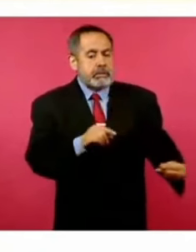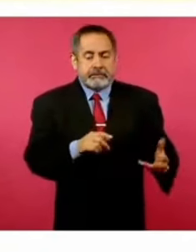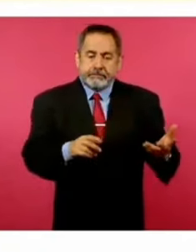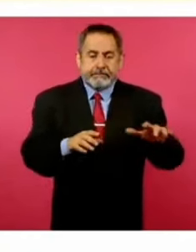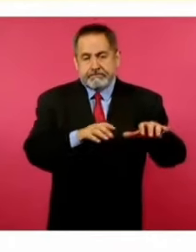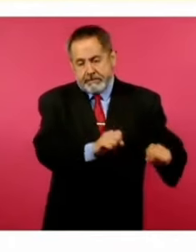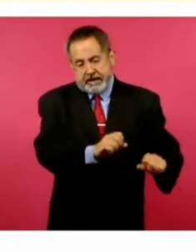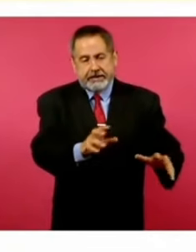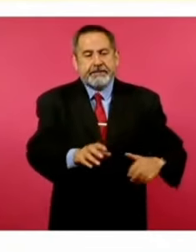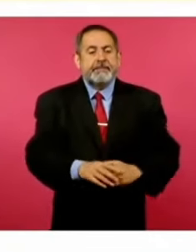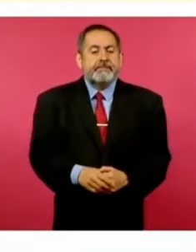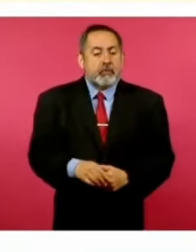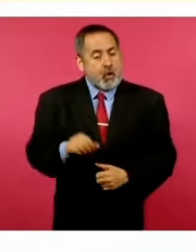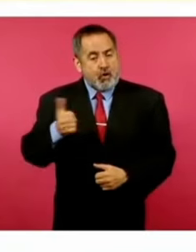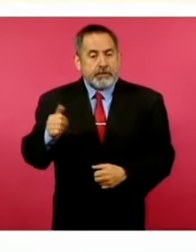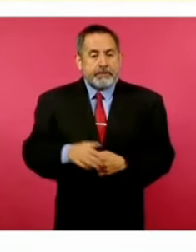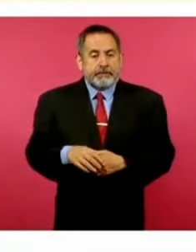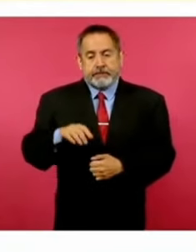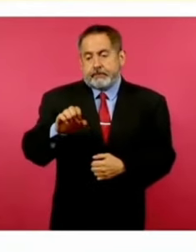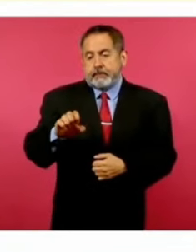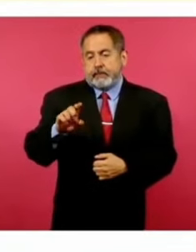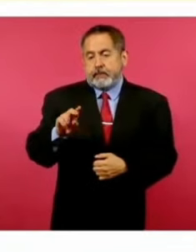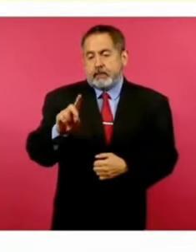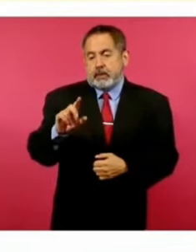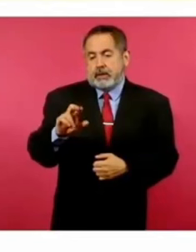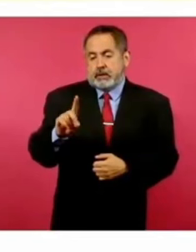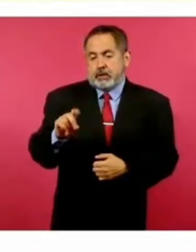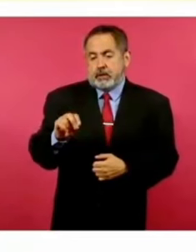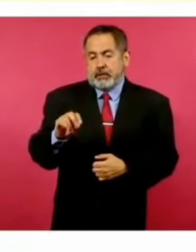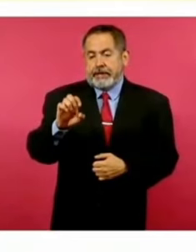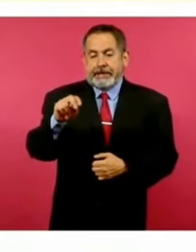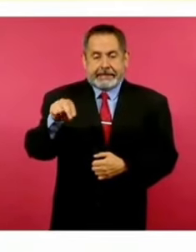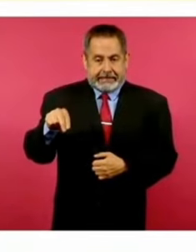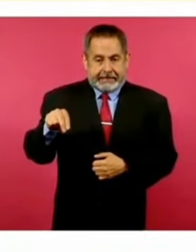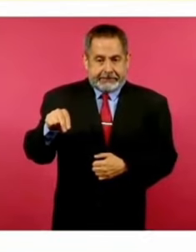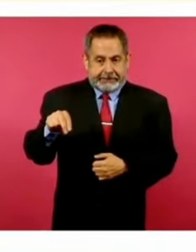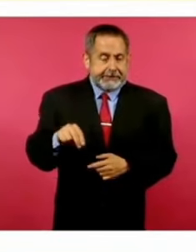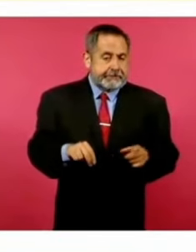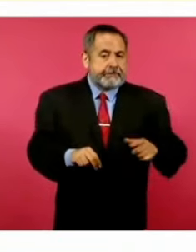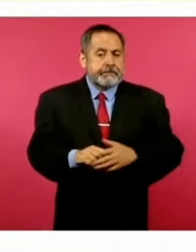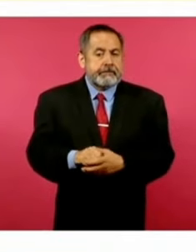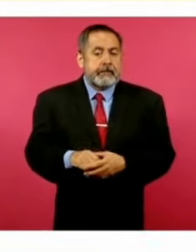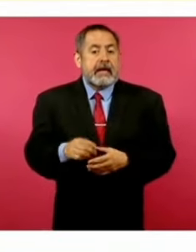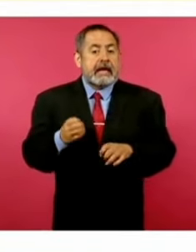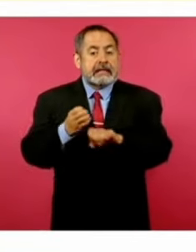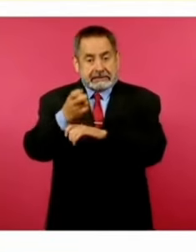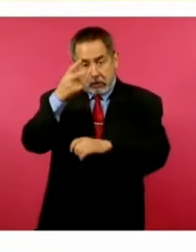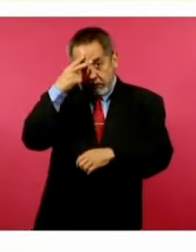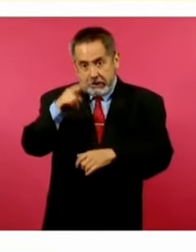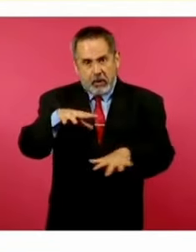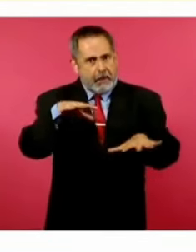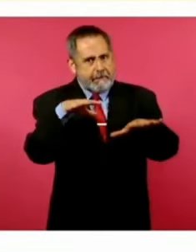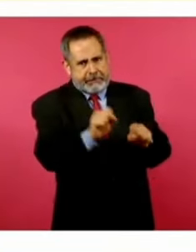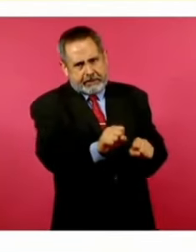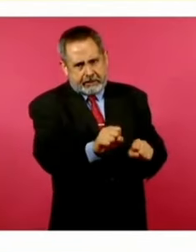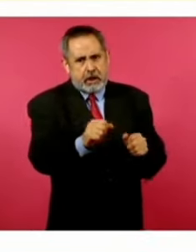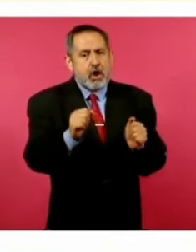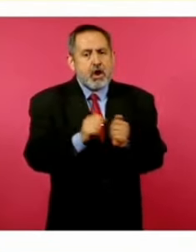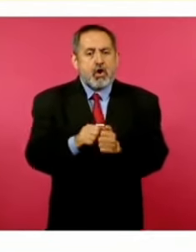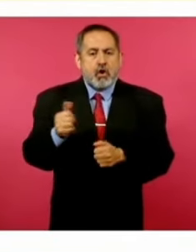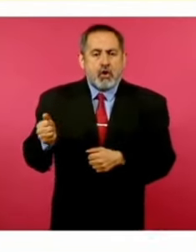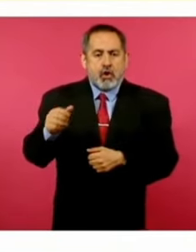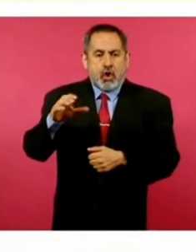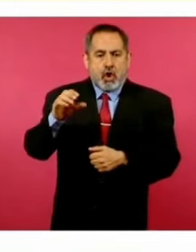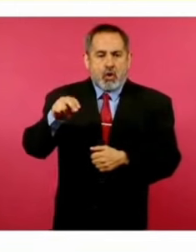adelante esta detención de Eduardo n él fue detenido por la fiscalía del Estado de México con apoyo de cono